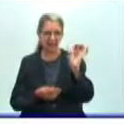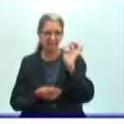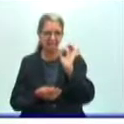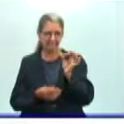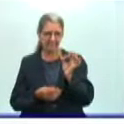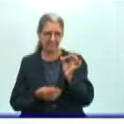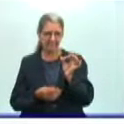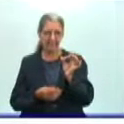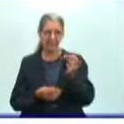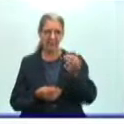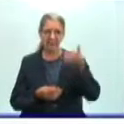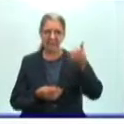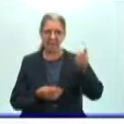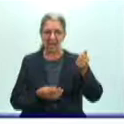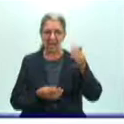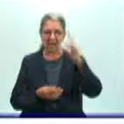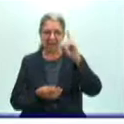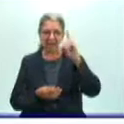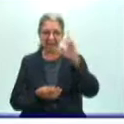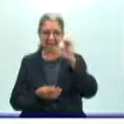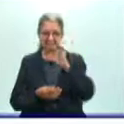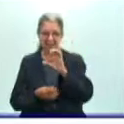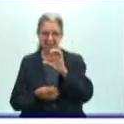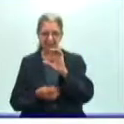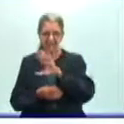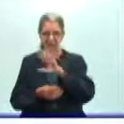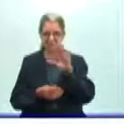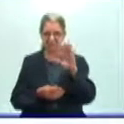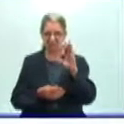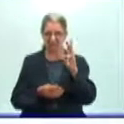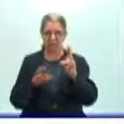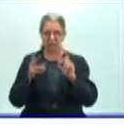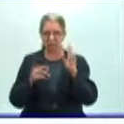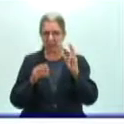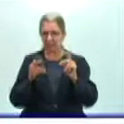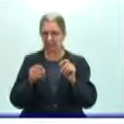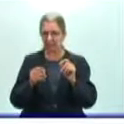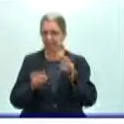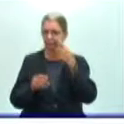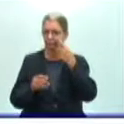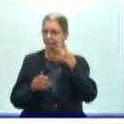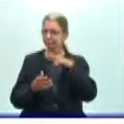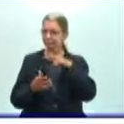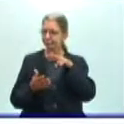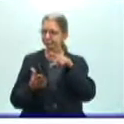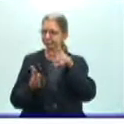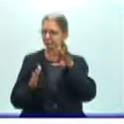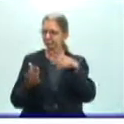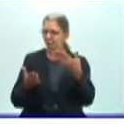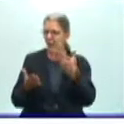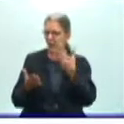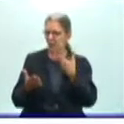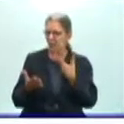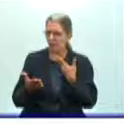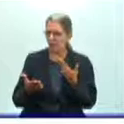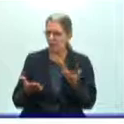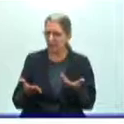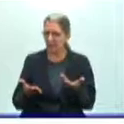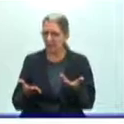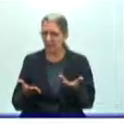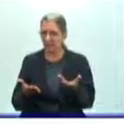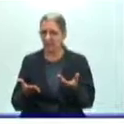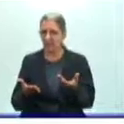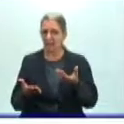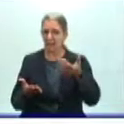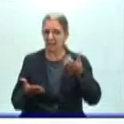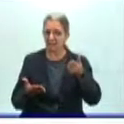ángulo ADC que acabas de calcular, observa la posición del ángulo AFB con relación